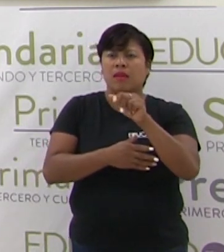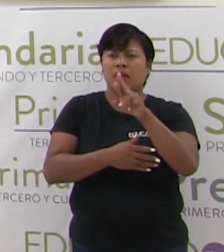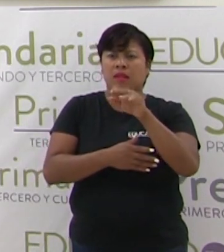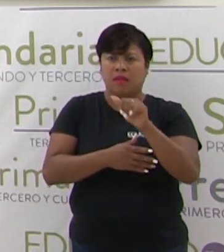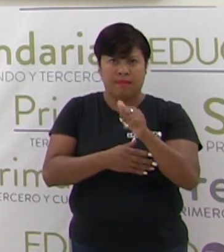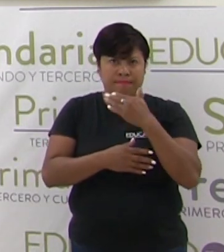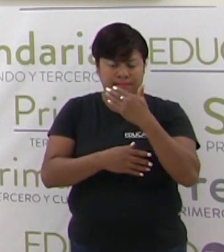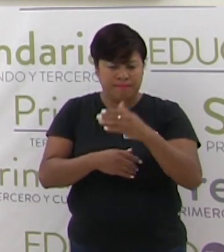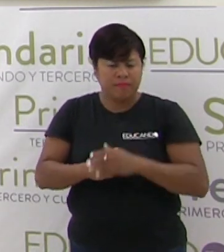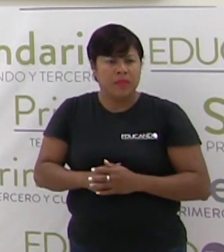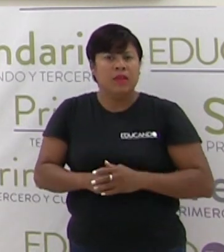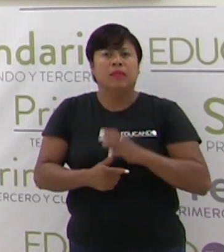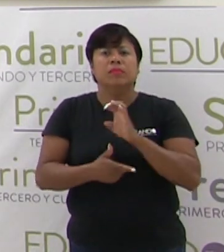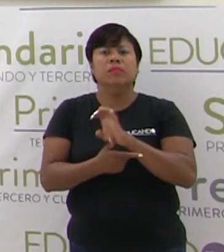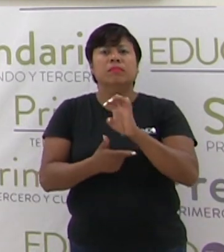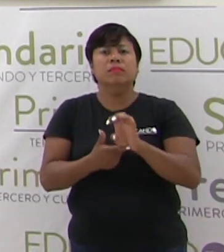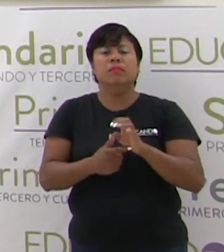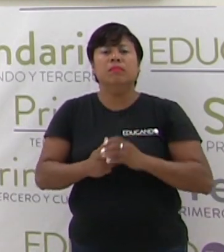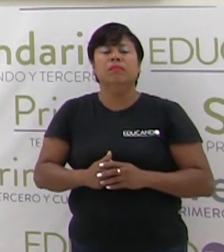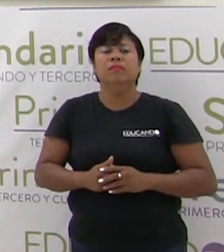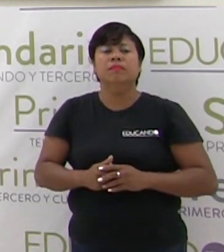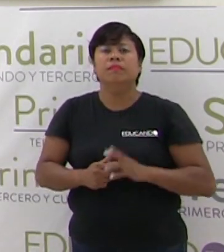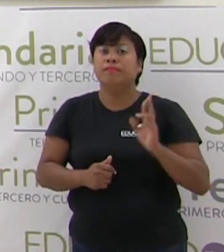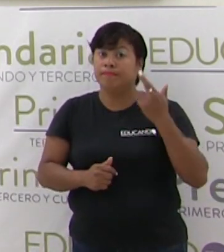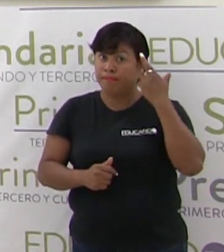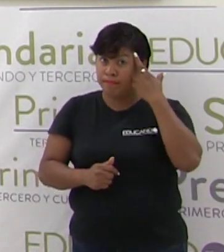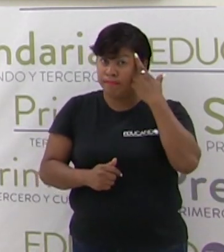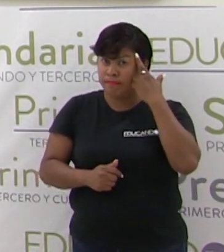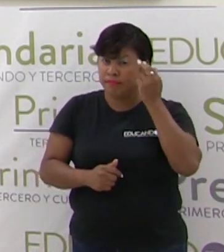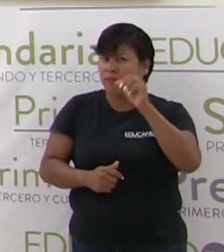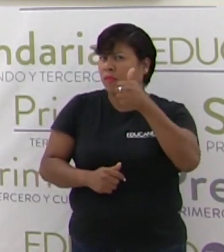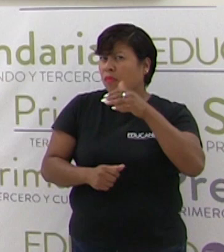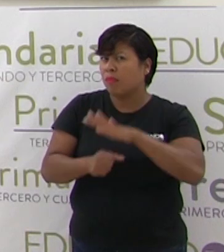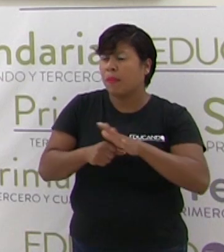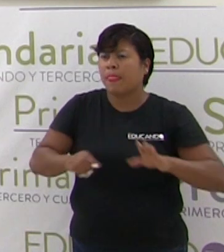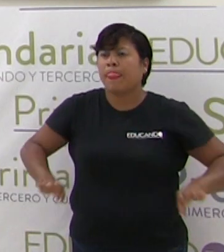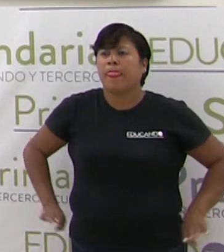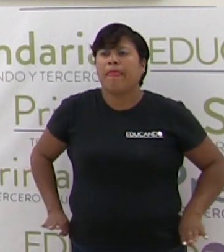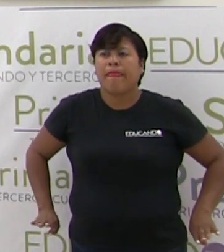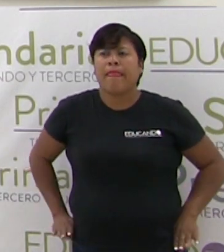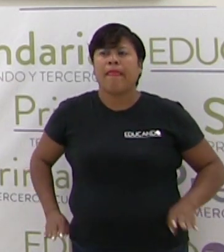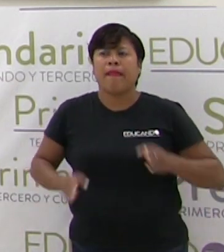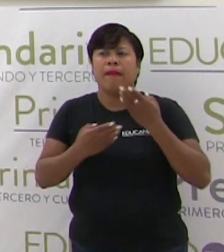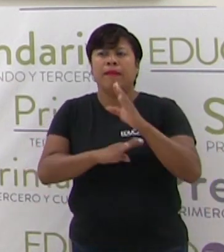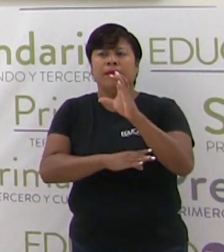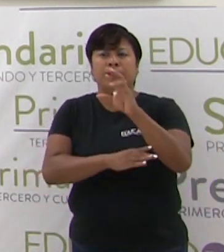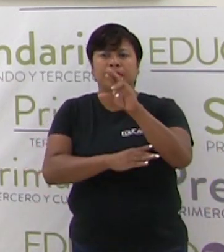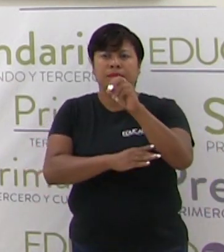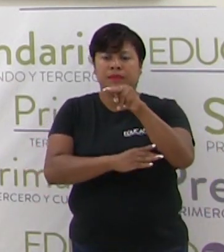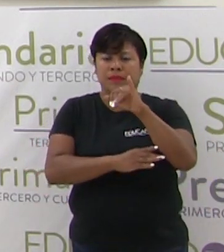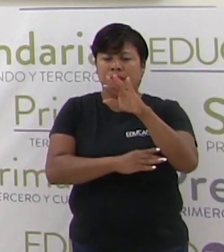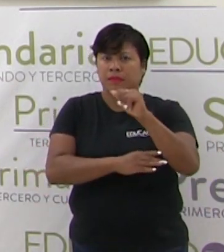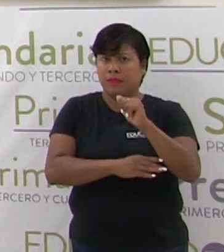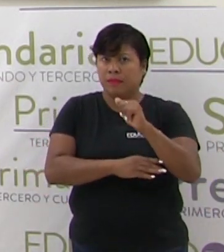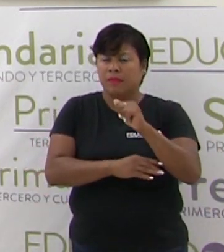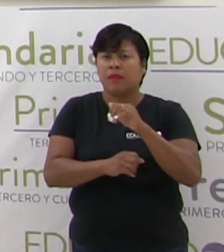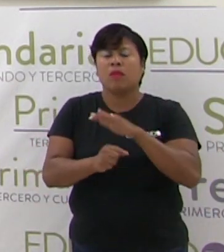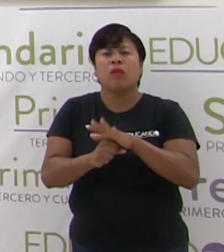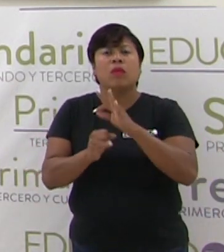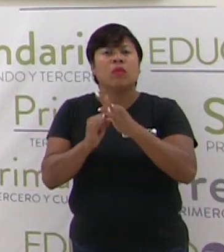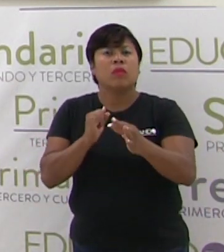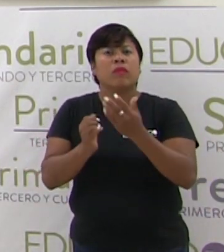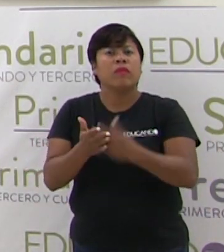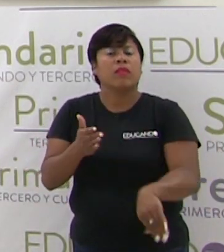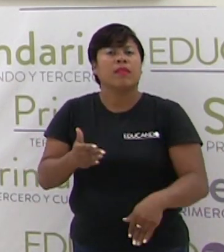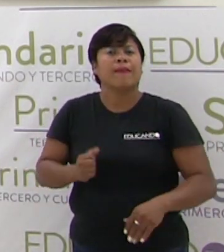Bien, entonces, ¿recuerdan alguna otra característica de la crónica? ¿Cuál es la